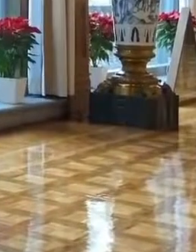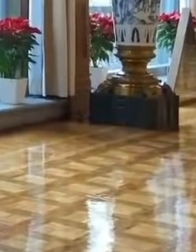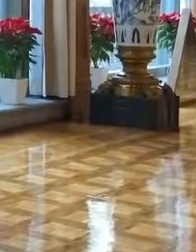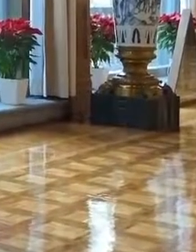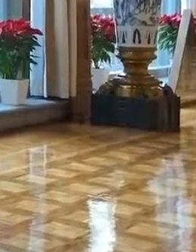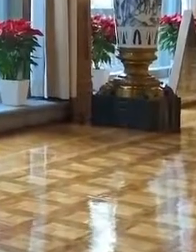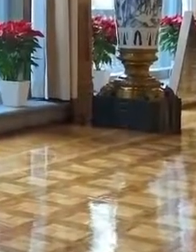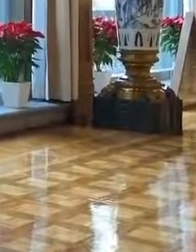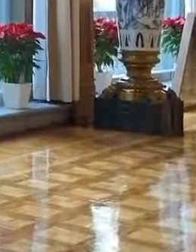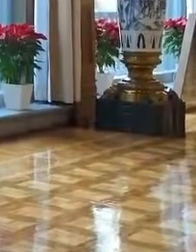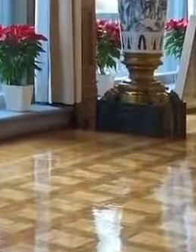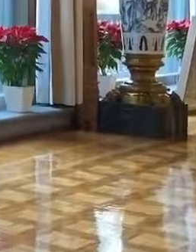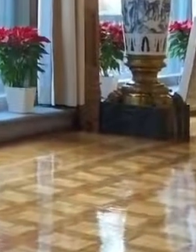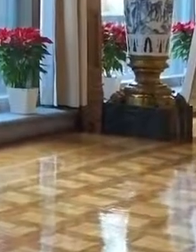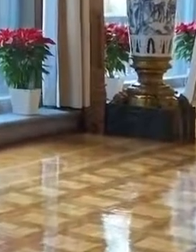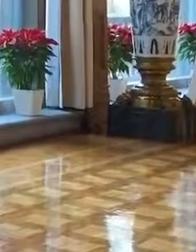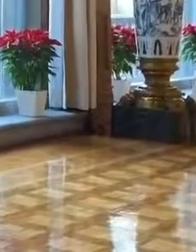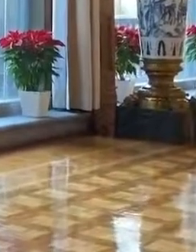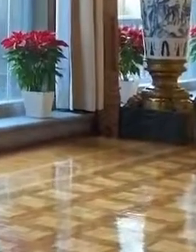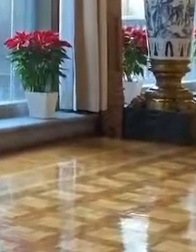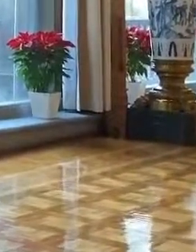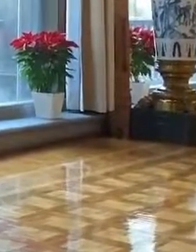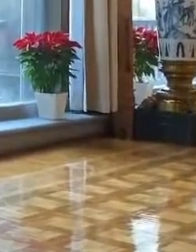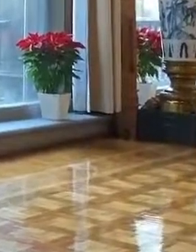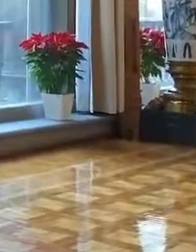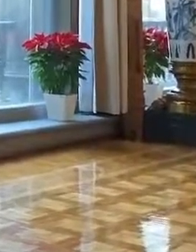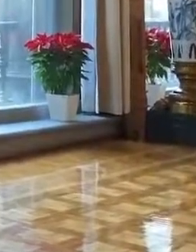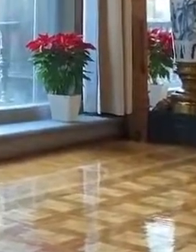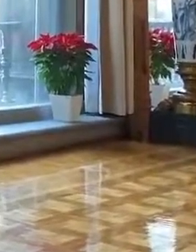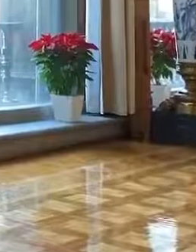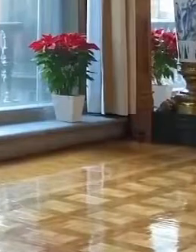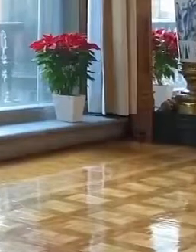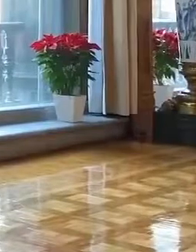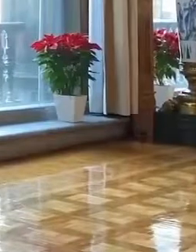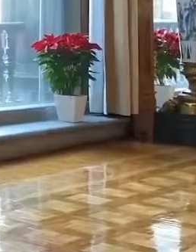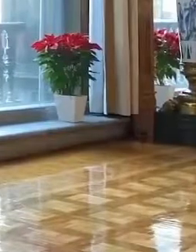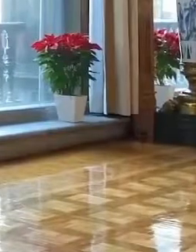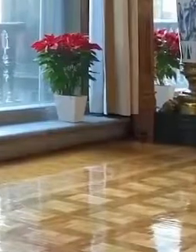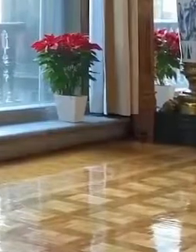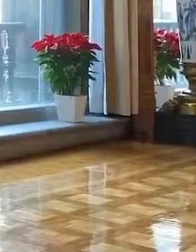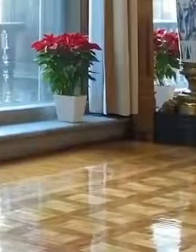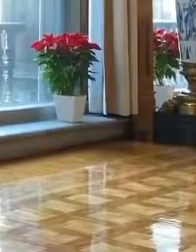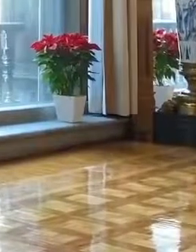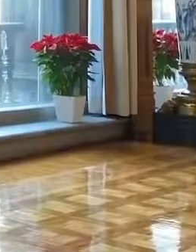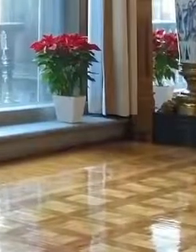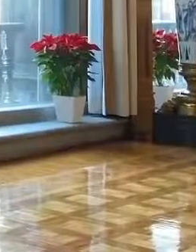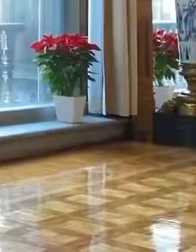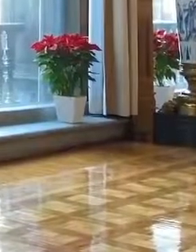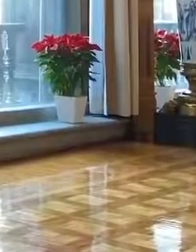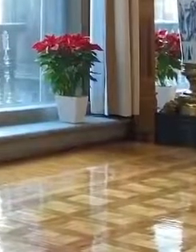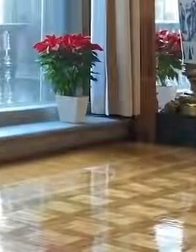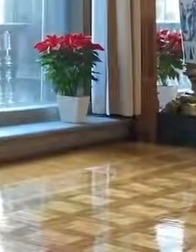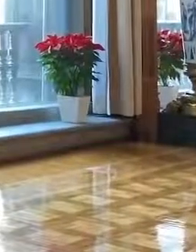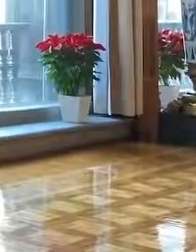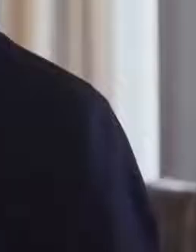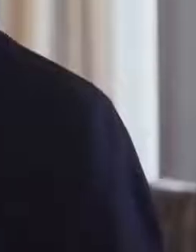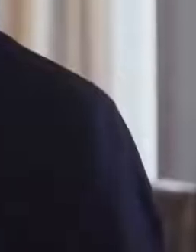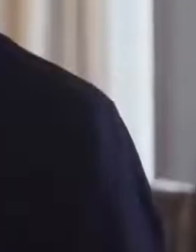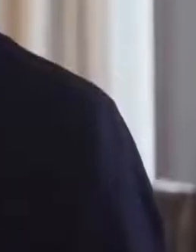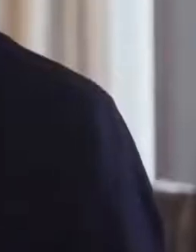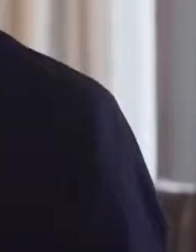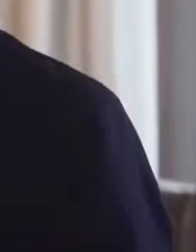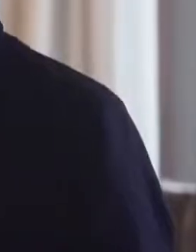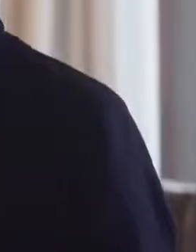las entregas, porque se habían suspendido, y es muy probable que a partir del día 10 de febrero